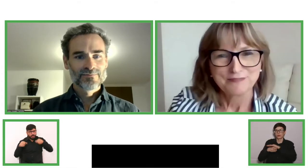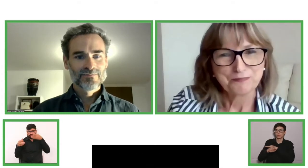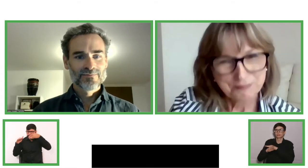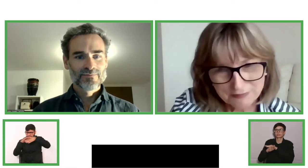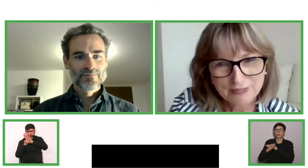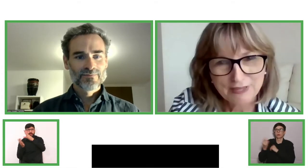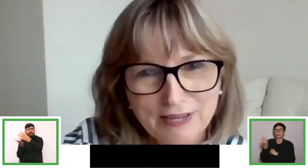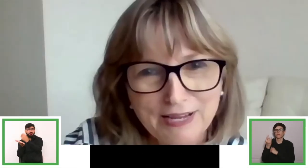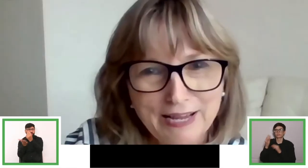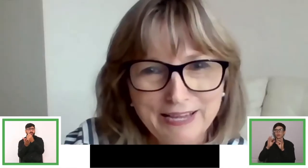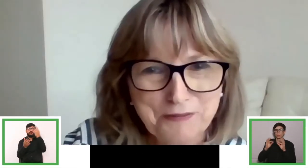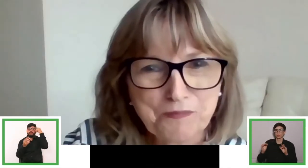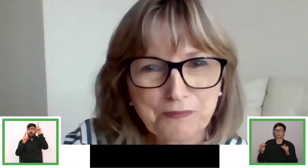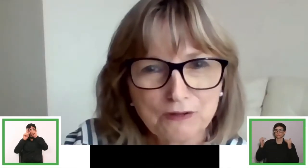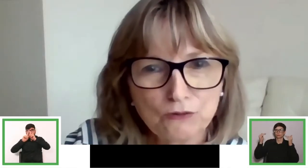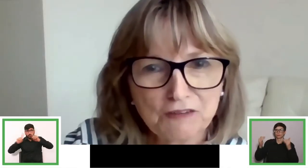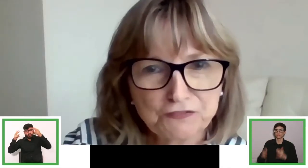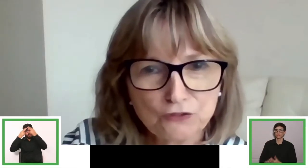Teresa.